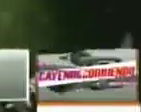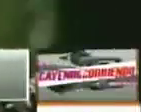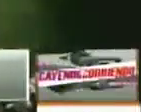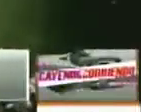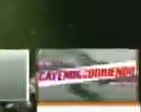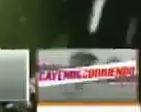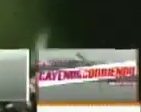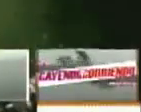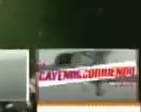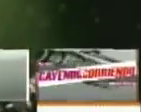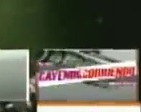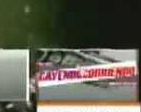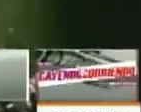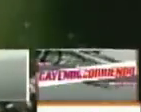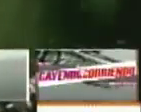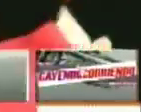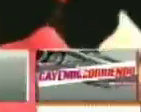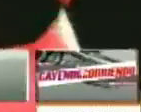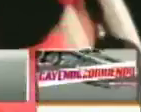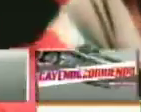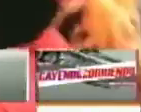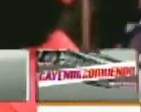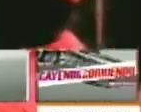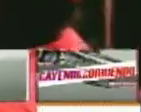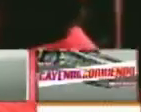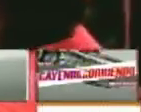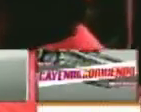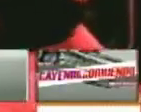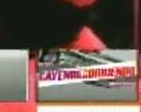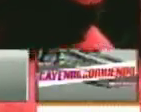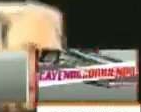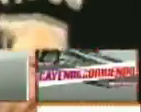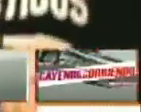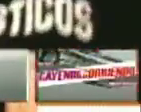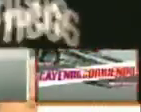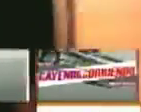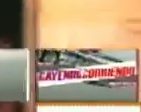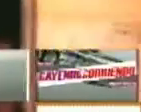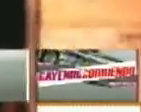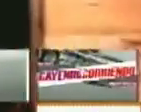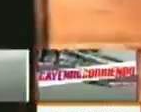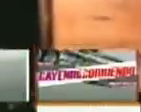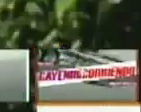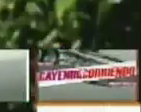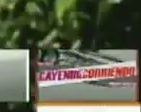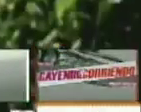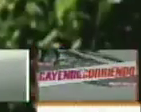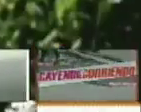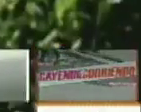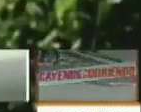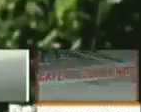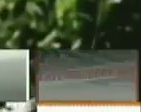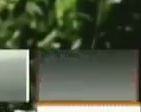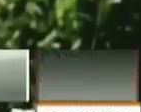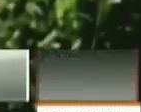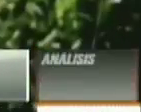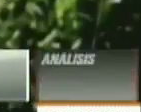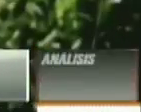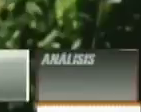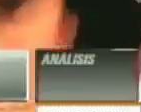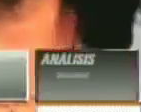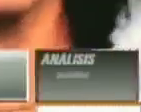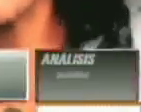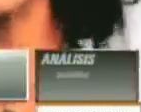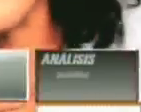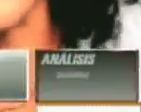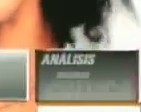los mares, el aguacero y los ríos, los que somos el gentío restiado con el comandante. Nosotros somos los pobres, todos